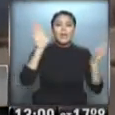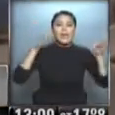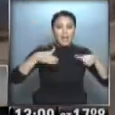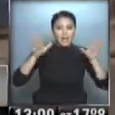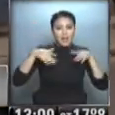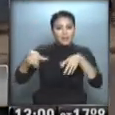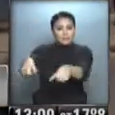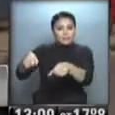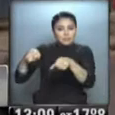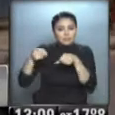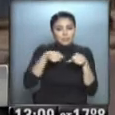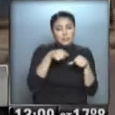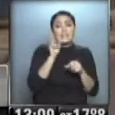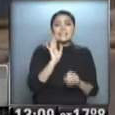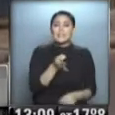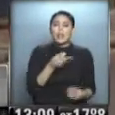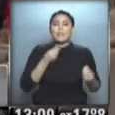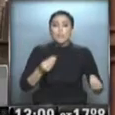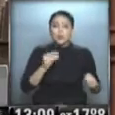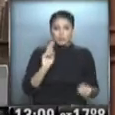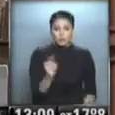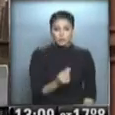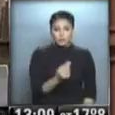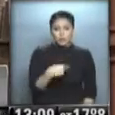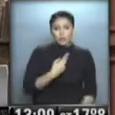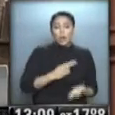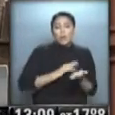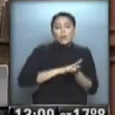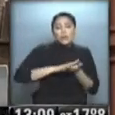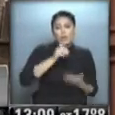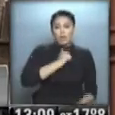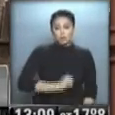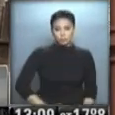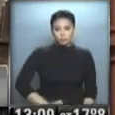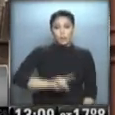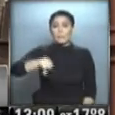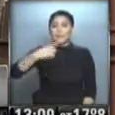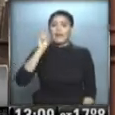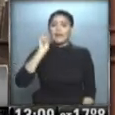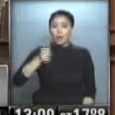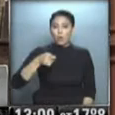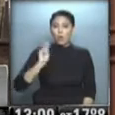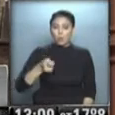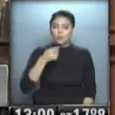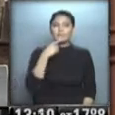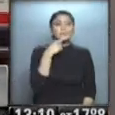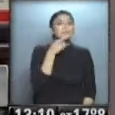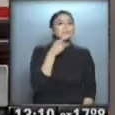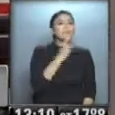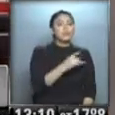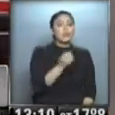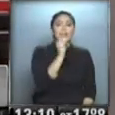Ángeles Rawson para determinar cómo murió y hacer una nueva autopsia. Y mañana el juez le va a tomar declaración